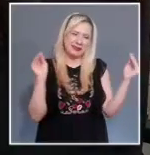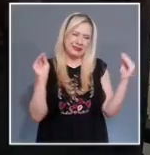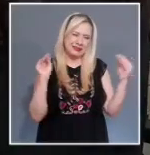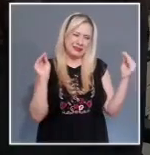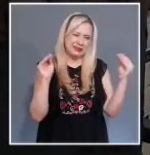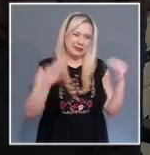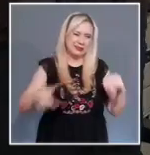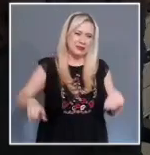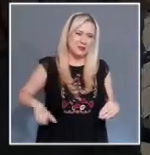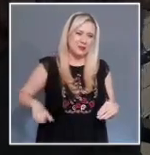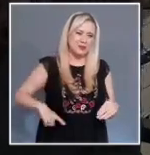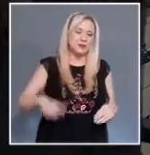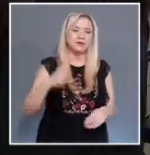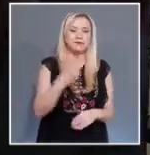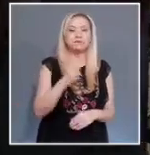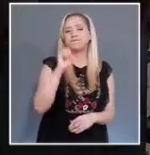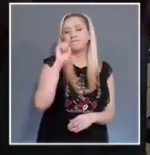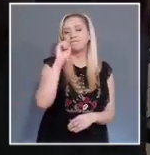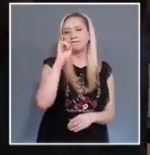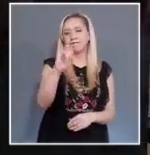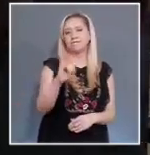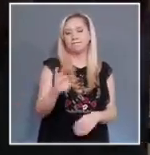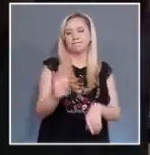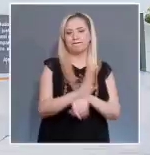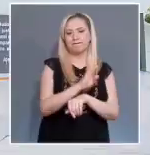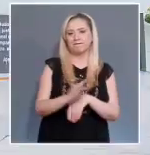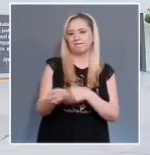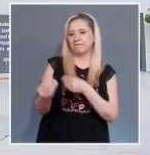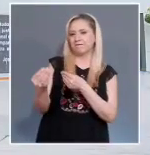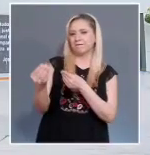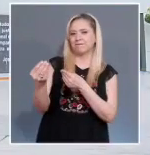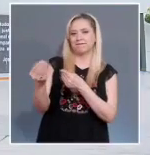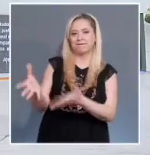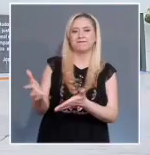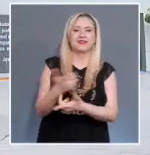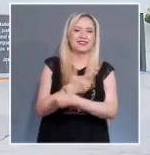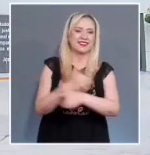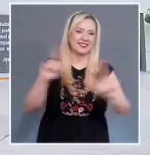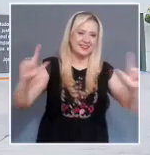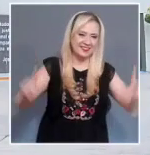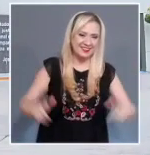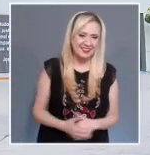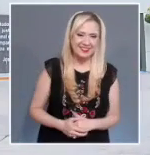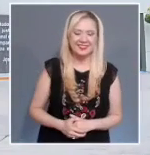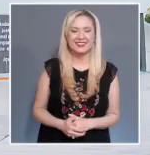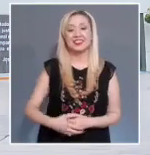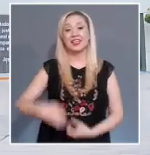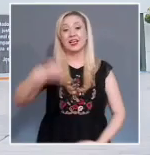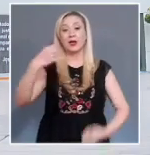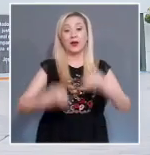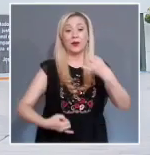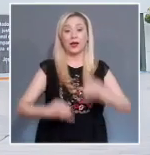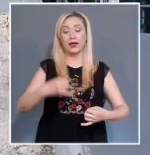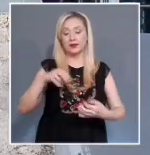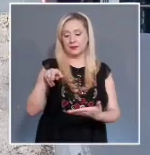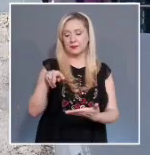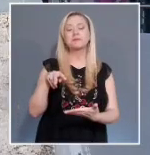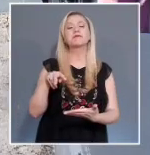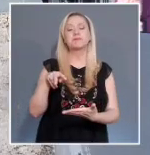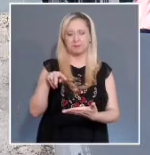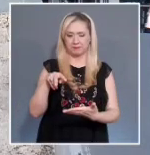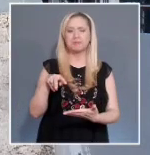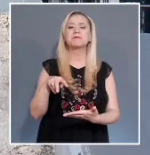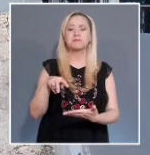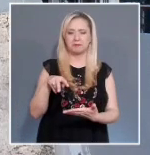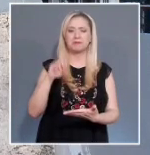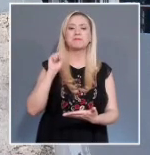como procedente el beneficio para Gisela. Después, un juez de control calificó de legal esa determinación y dio luz